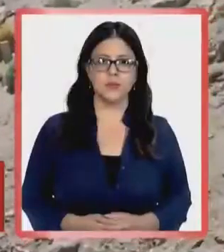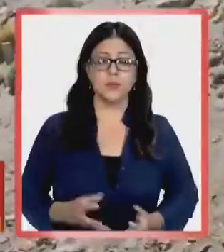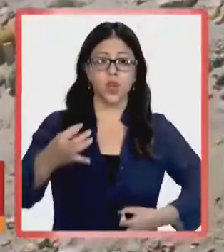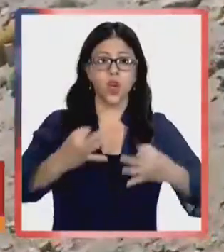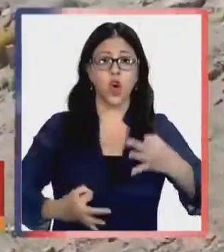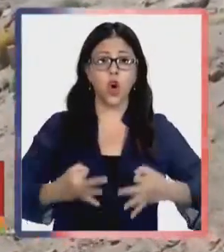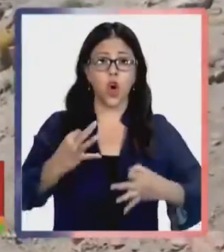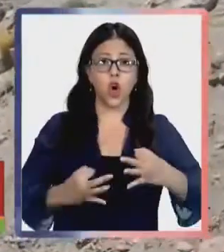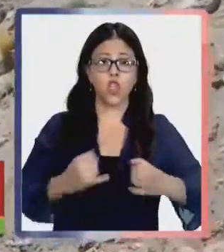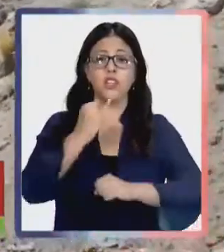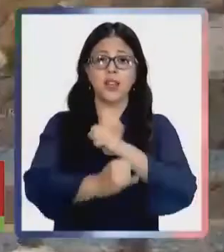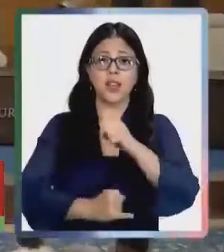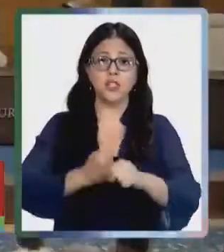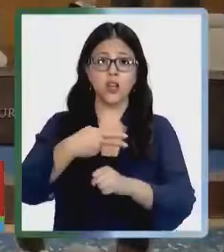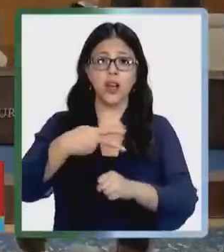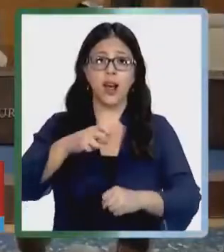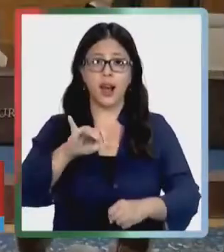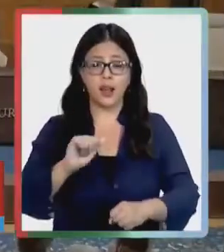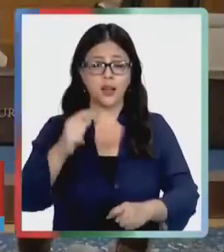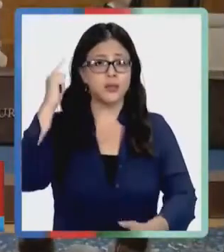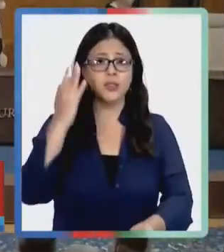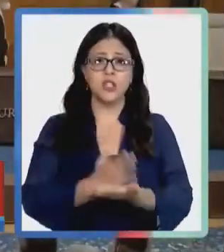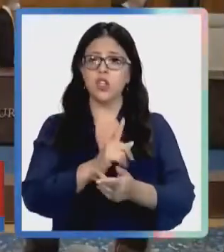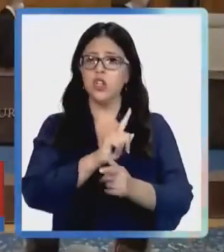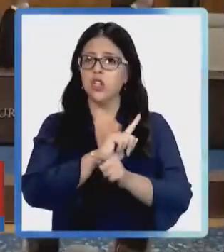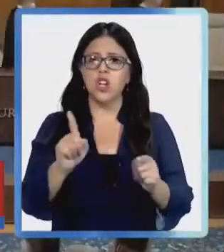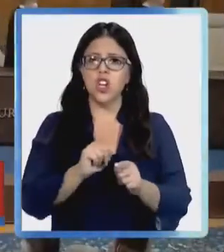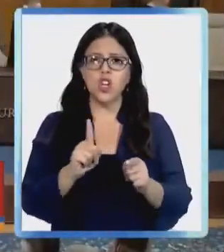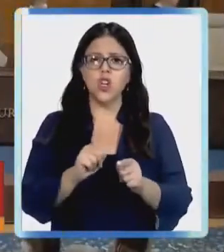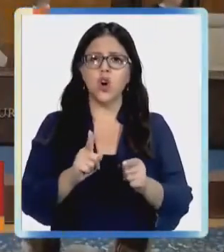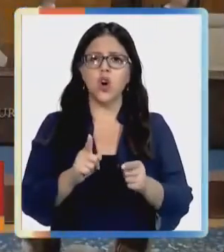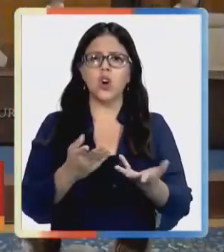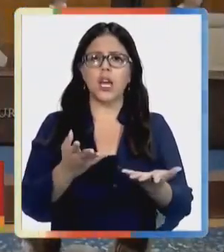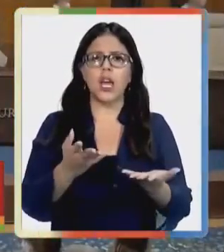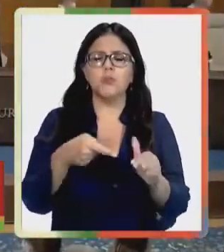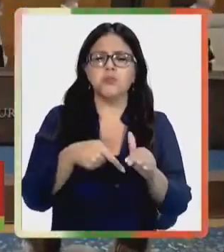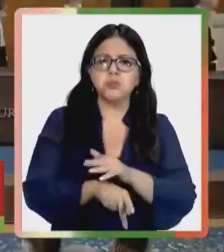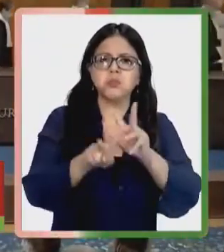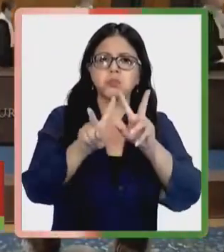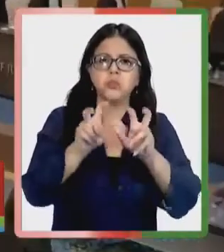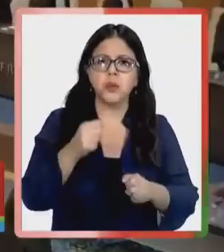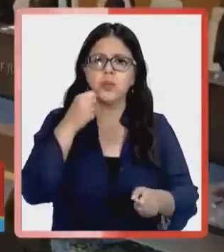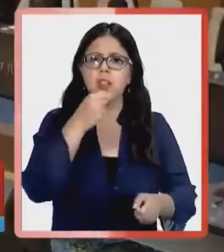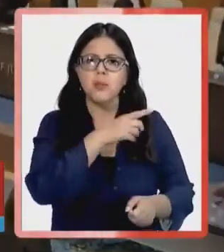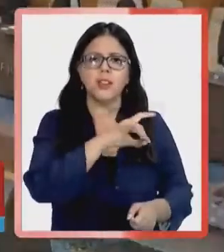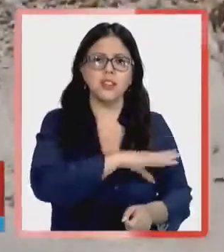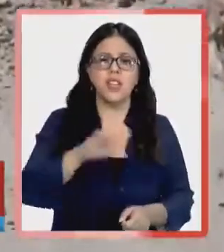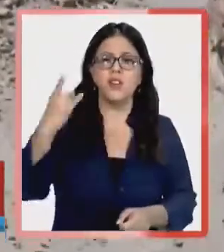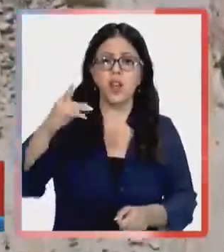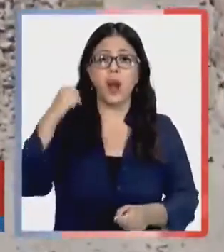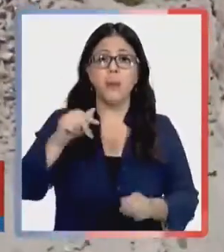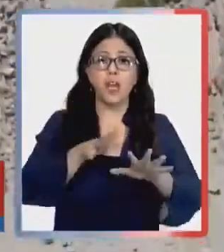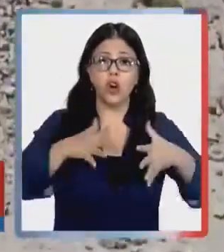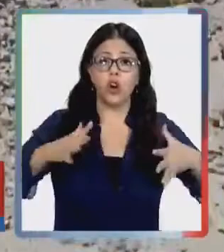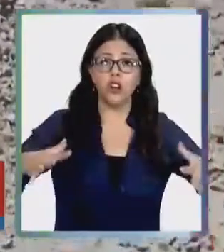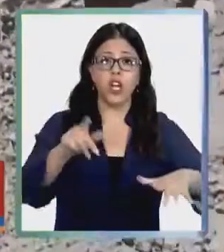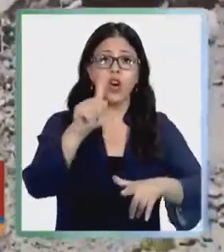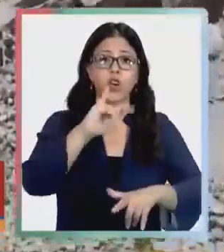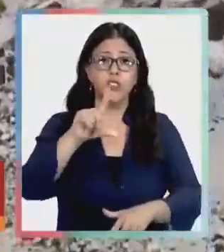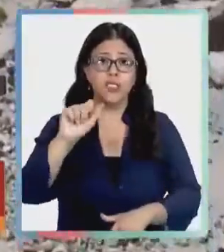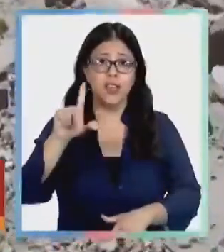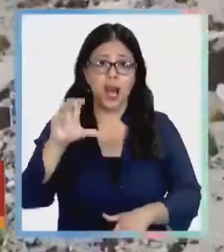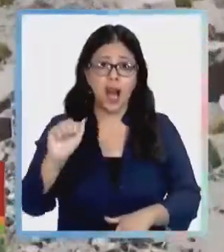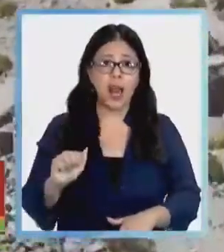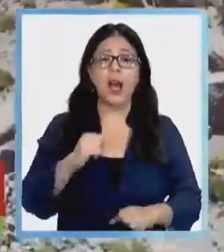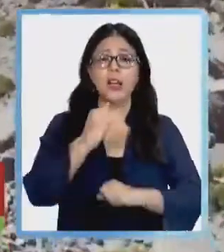La Corte Internacional de La Haya decidió no pronunciarse en la demanda de Chile a Bolivia, pero confirmó que el río Silala es un río internacional. Fuimos